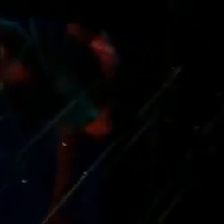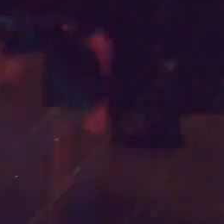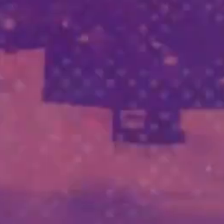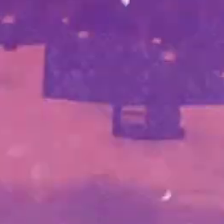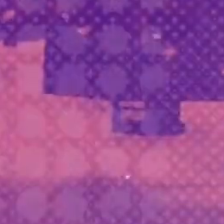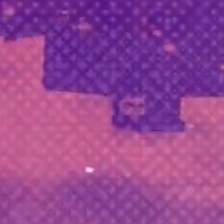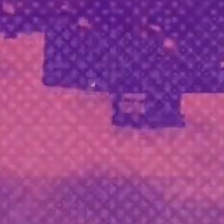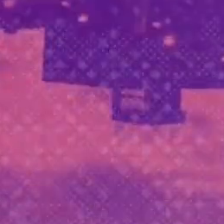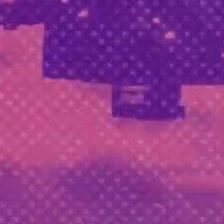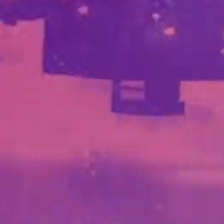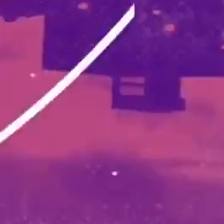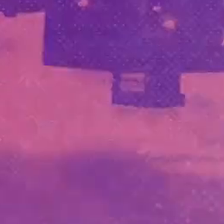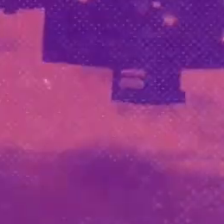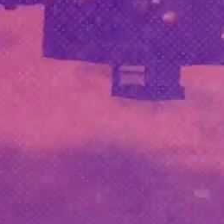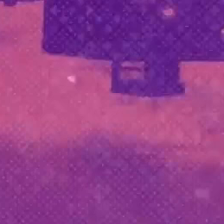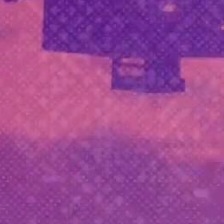Pero no siempre